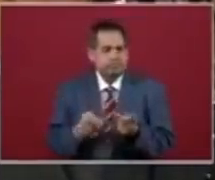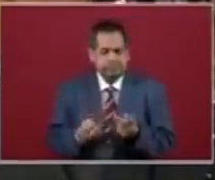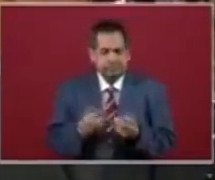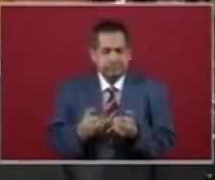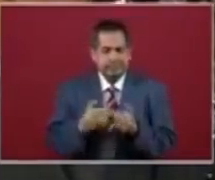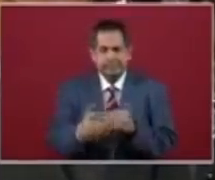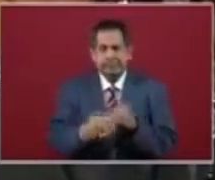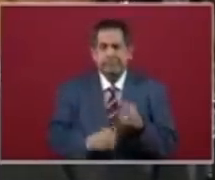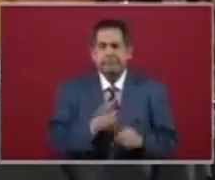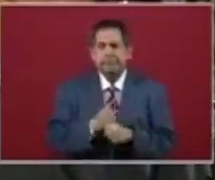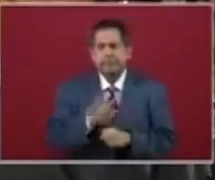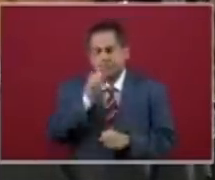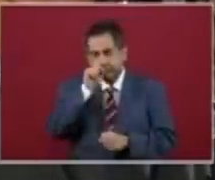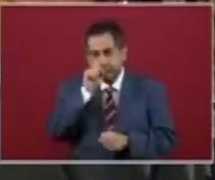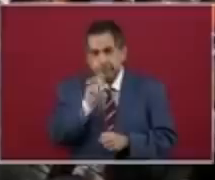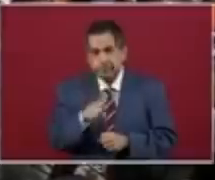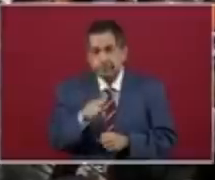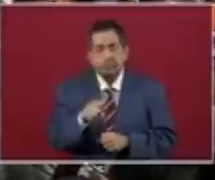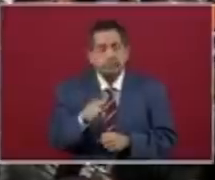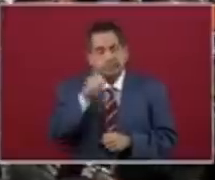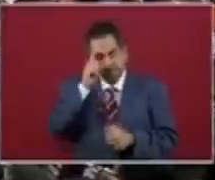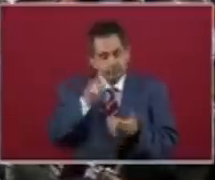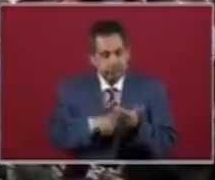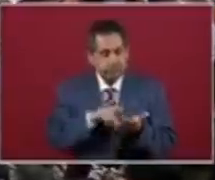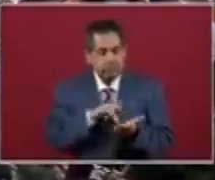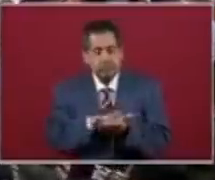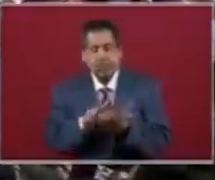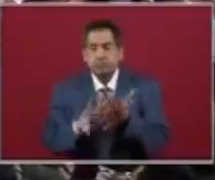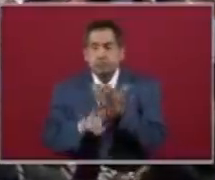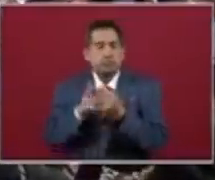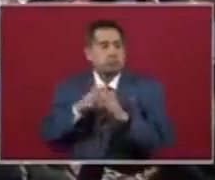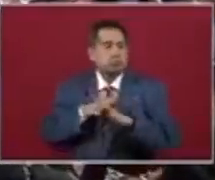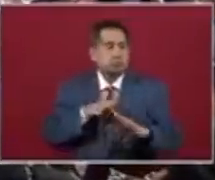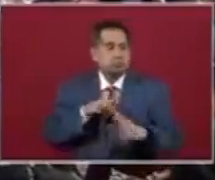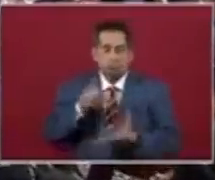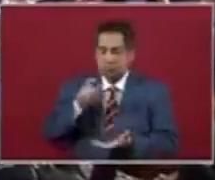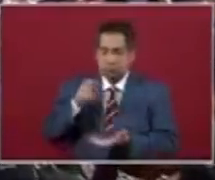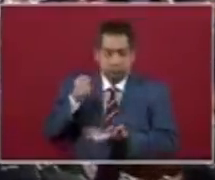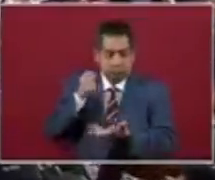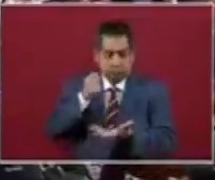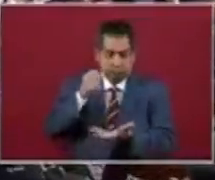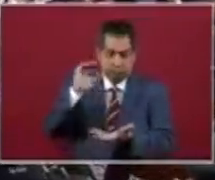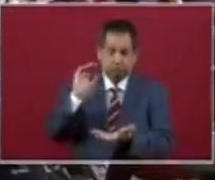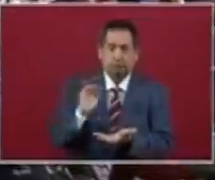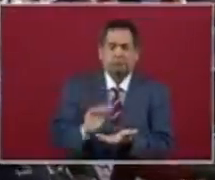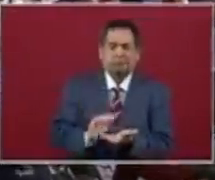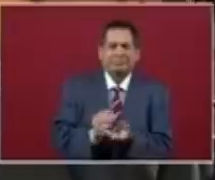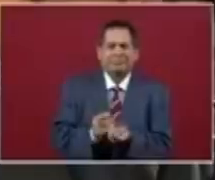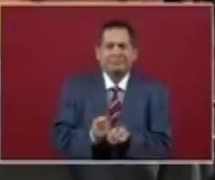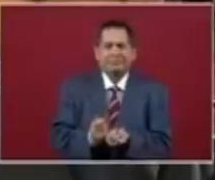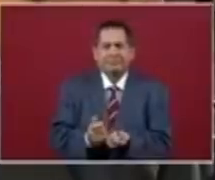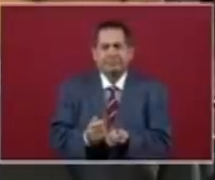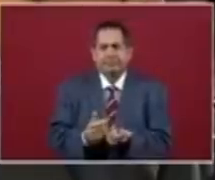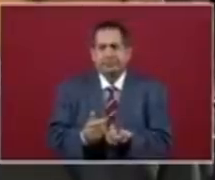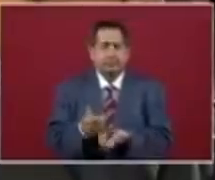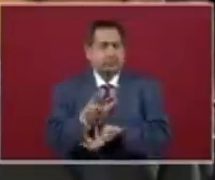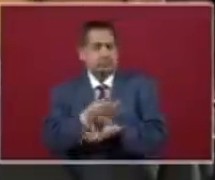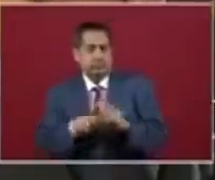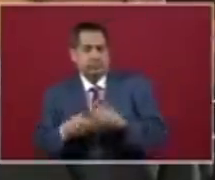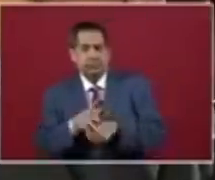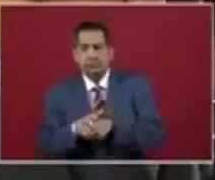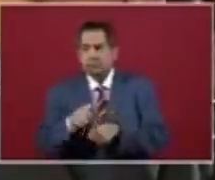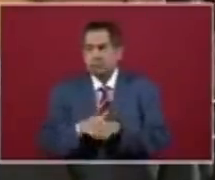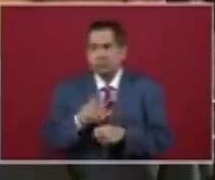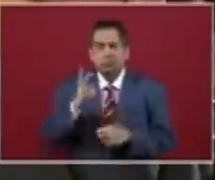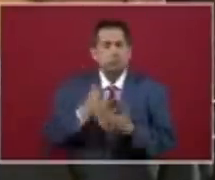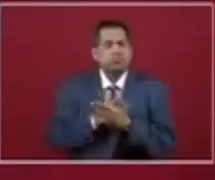Y también el fondo de apoyo a los migrantes, entiendo que prácticamente desapareció. ¿Qué estaría sustituyendo a estos dos